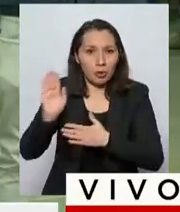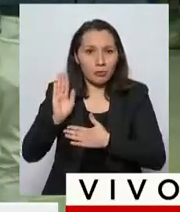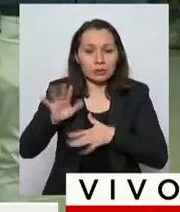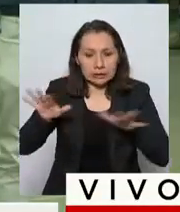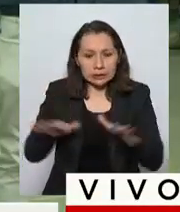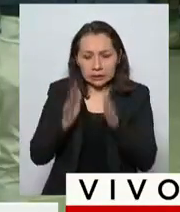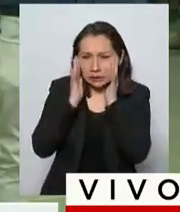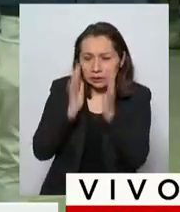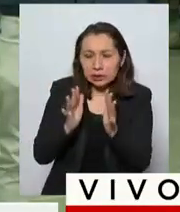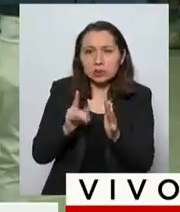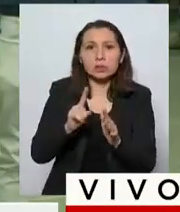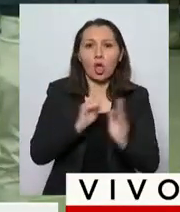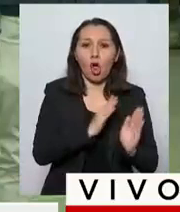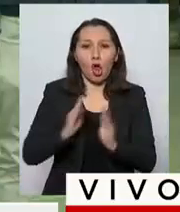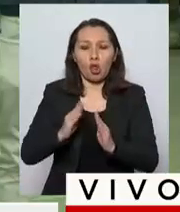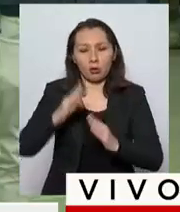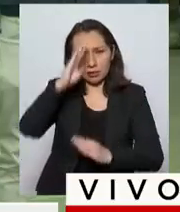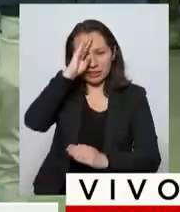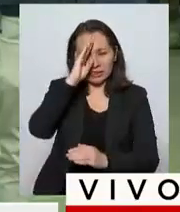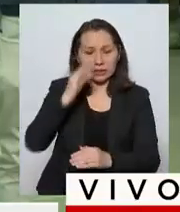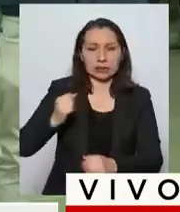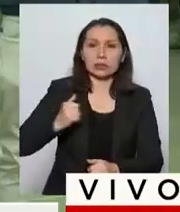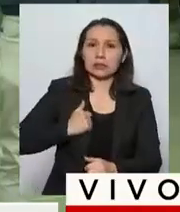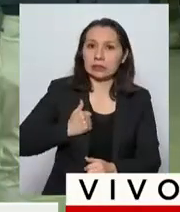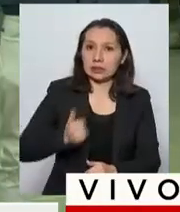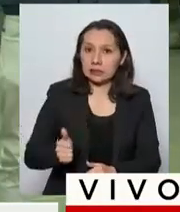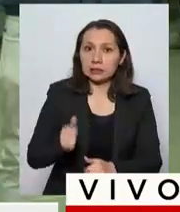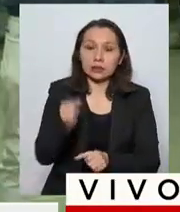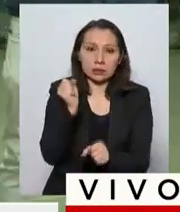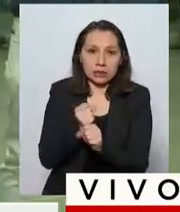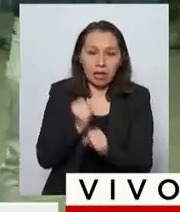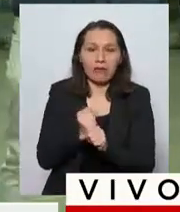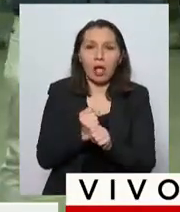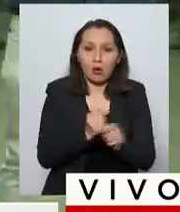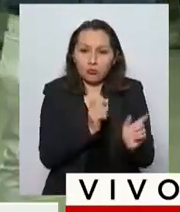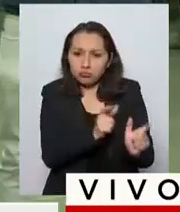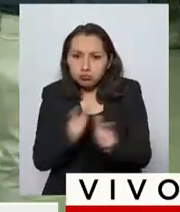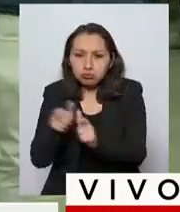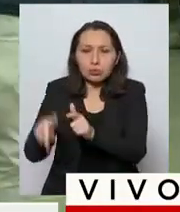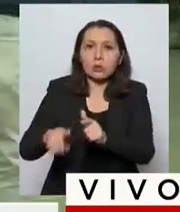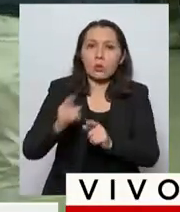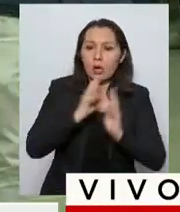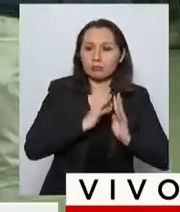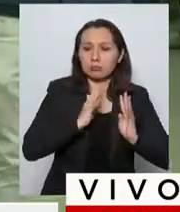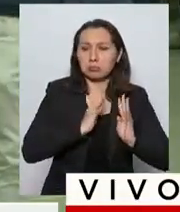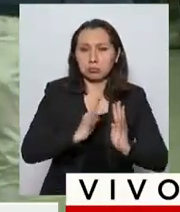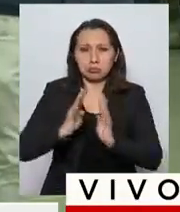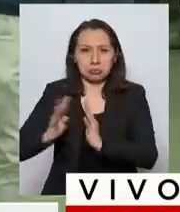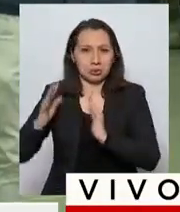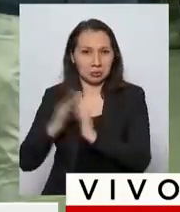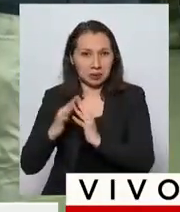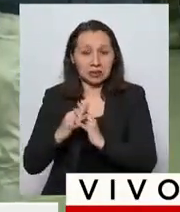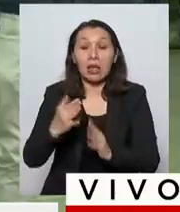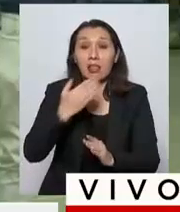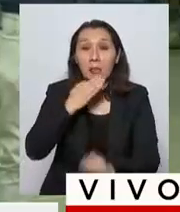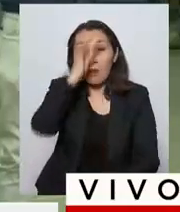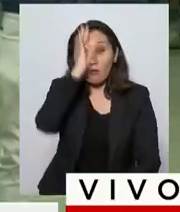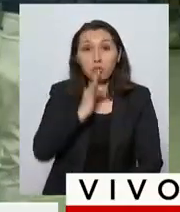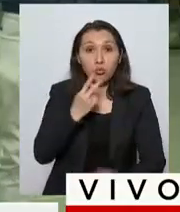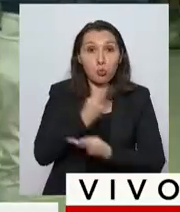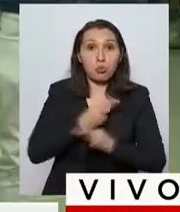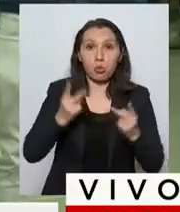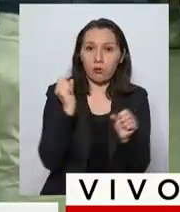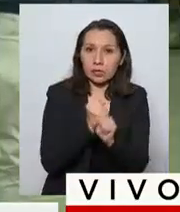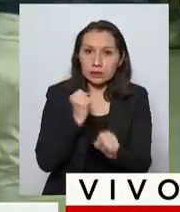de nuestras fuerzas de orden y seguridad, carabineros y la policía de investigaciones, de nuestras fuerzas armadas y de los funcionarios